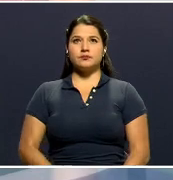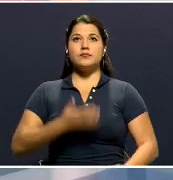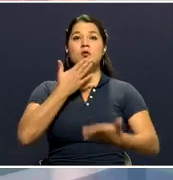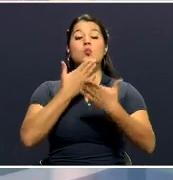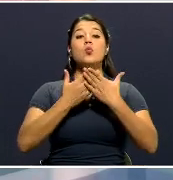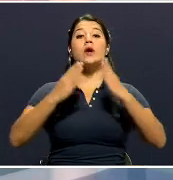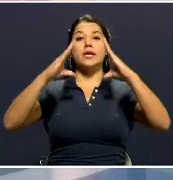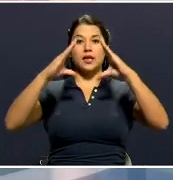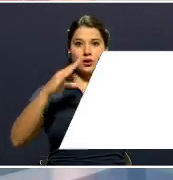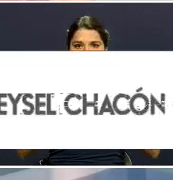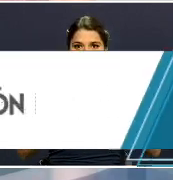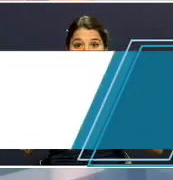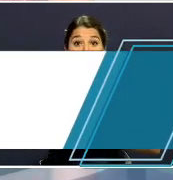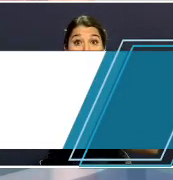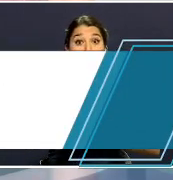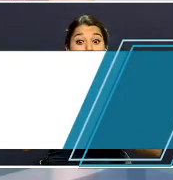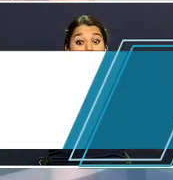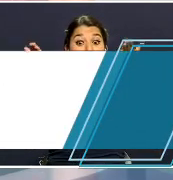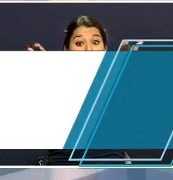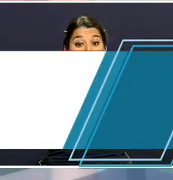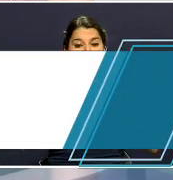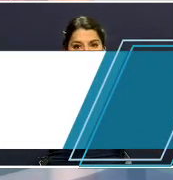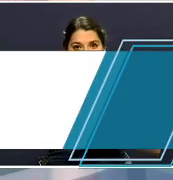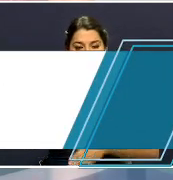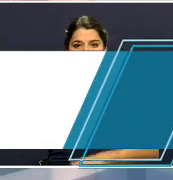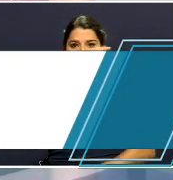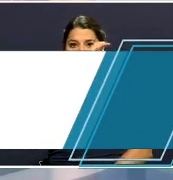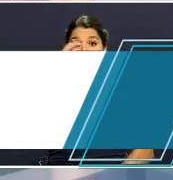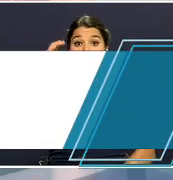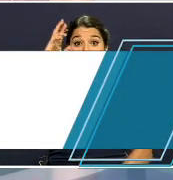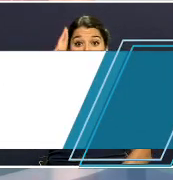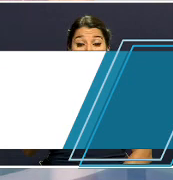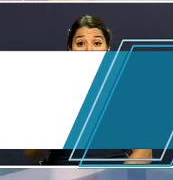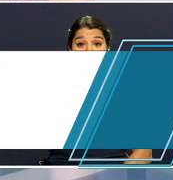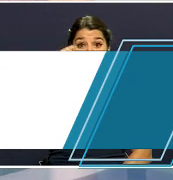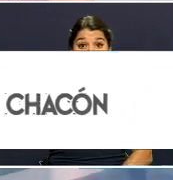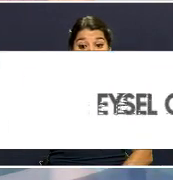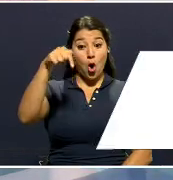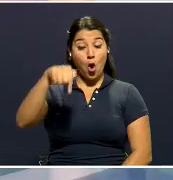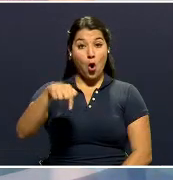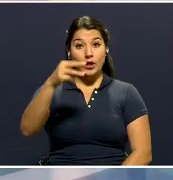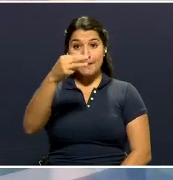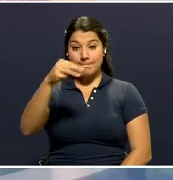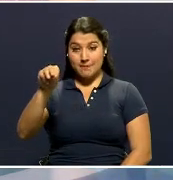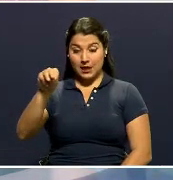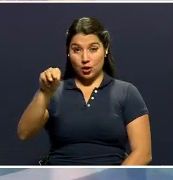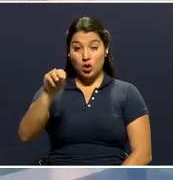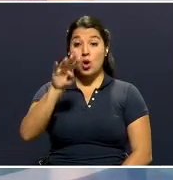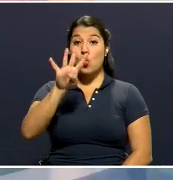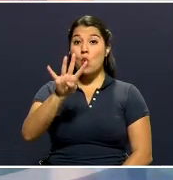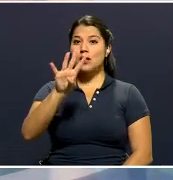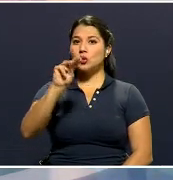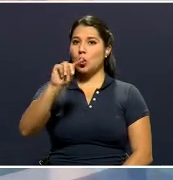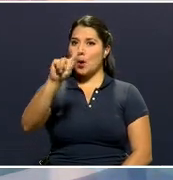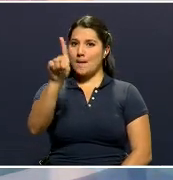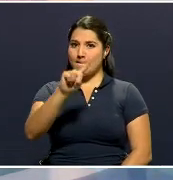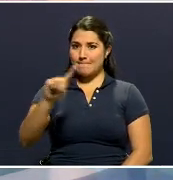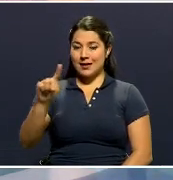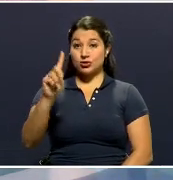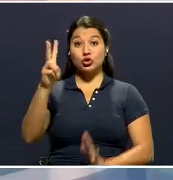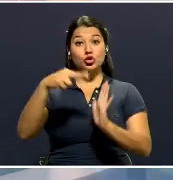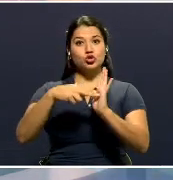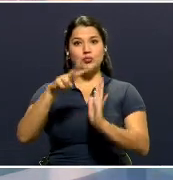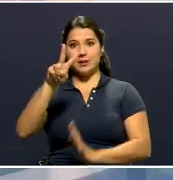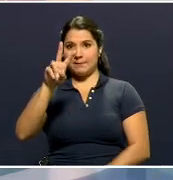Buenas noches, bienvenidos a la edición estelar de Costa Rica Noticias de este miércoles 4 de marzo del